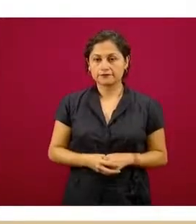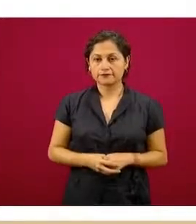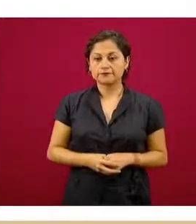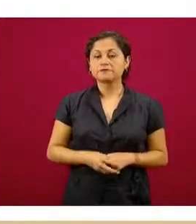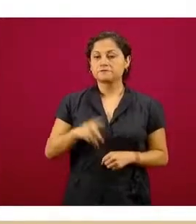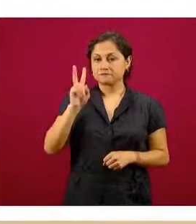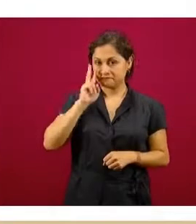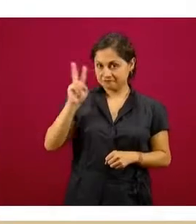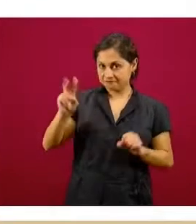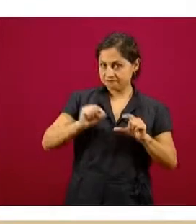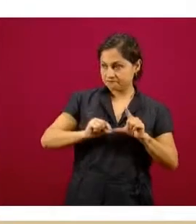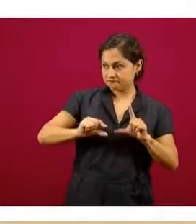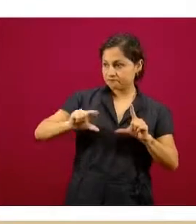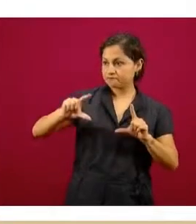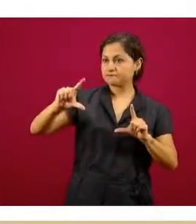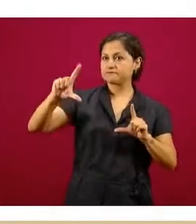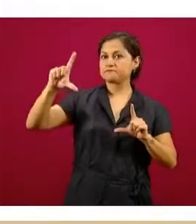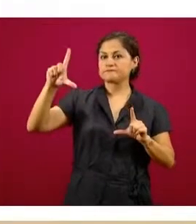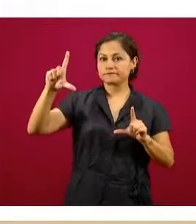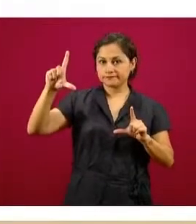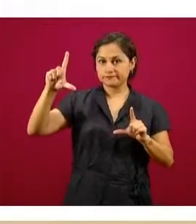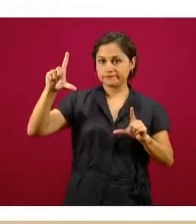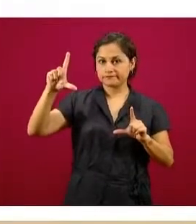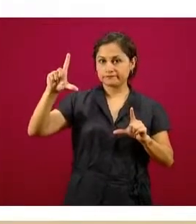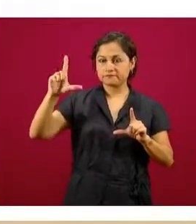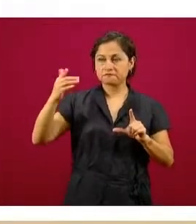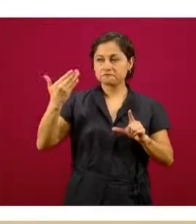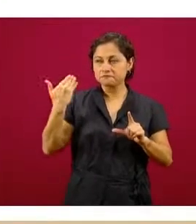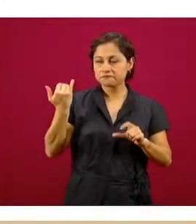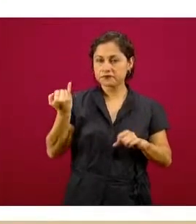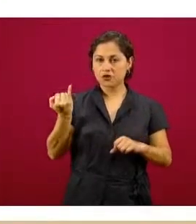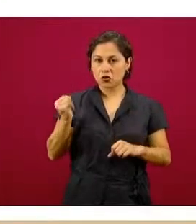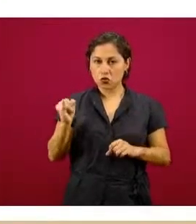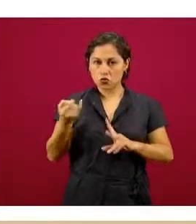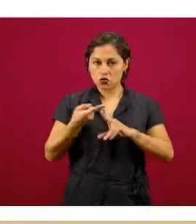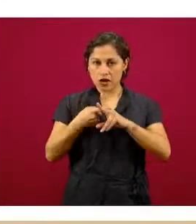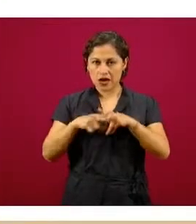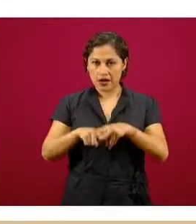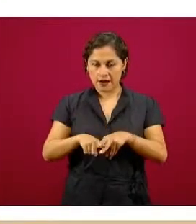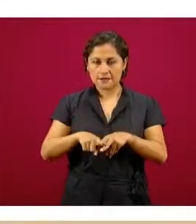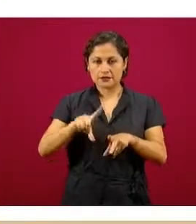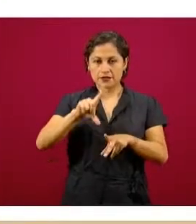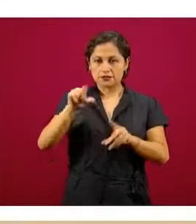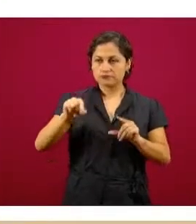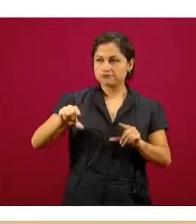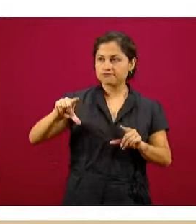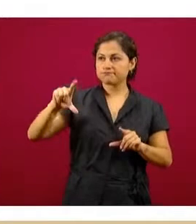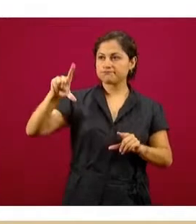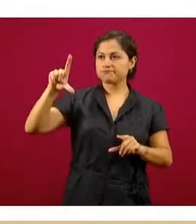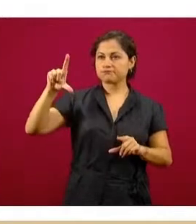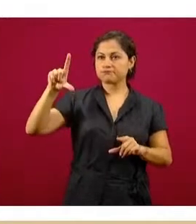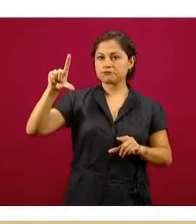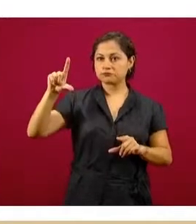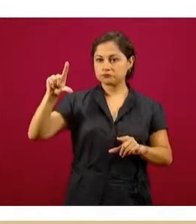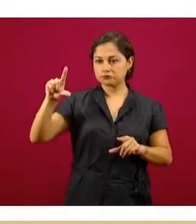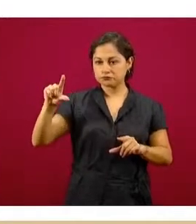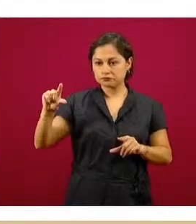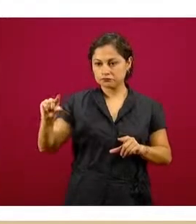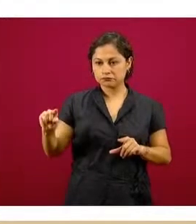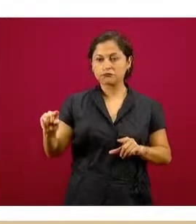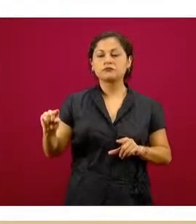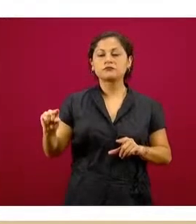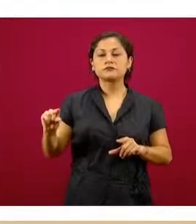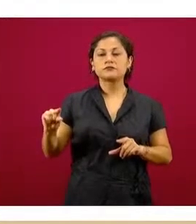tenía prácticamente hasta la primera semana de junio, una estabilidad un poco alta en las últimas 3 semanas de